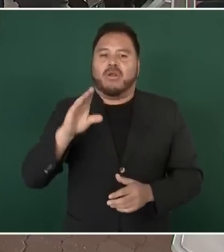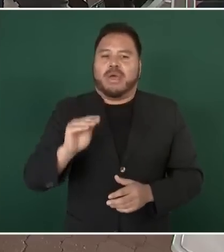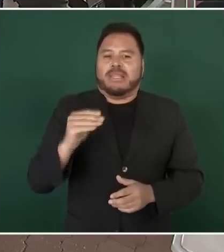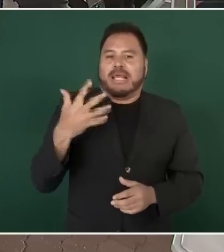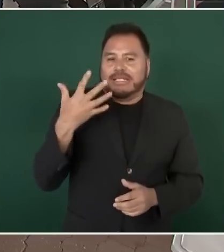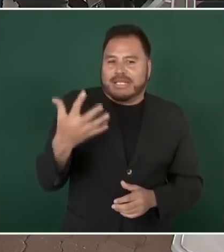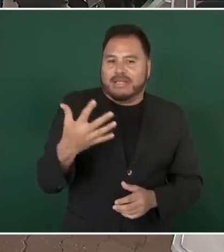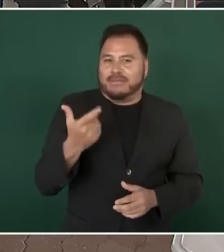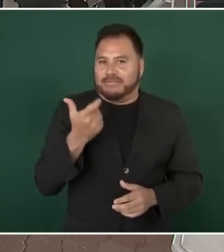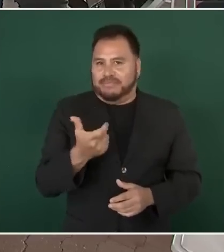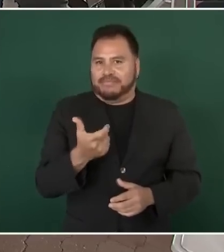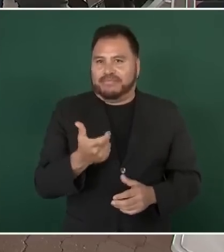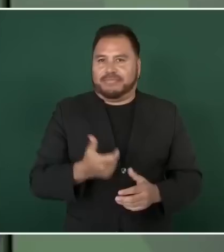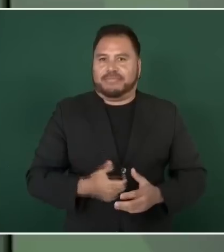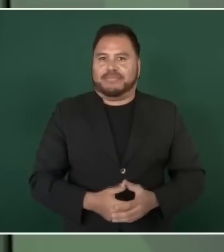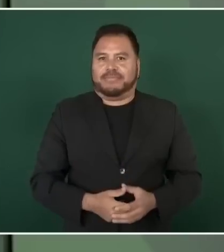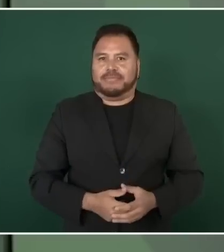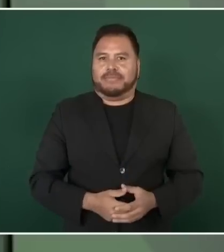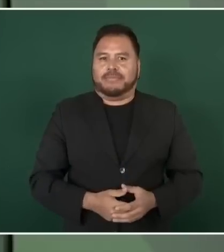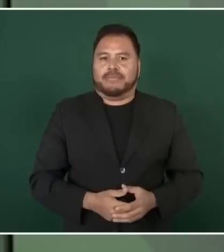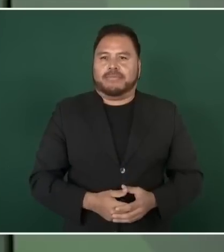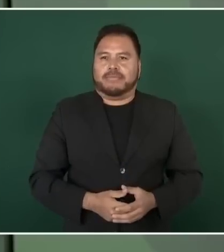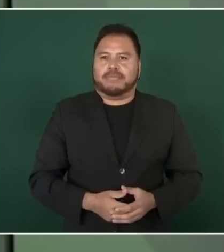642,195 pesos.